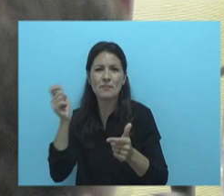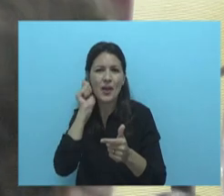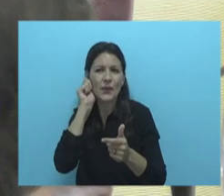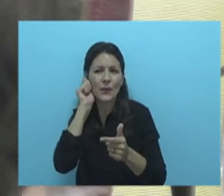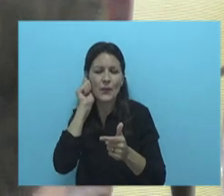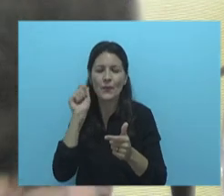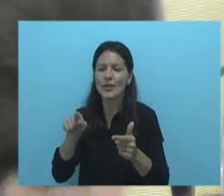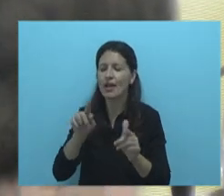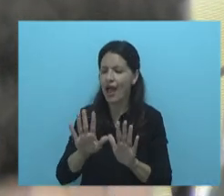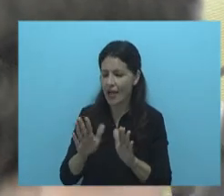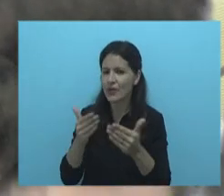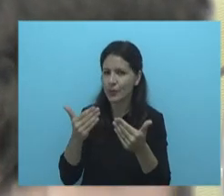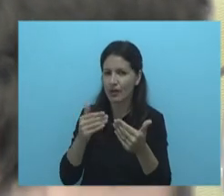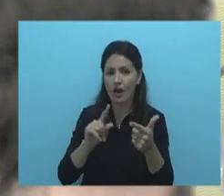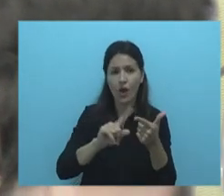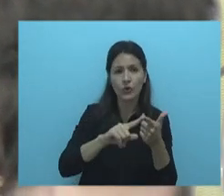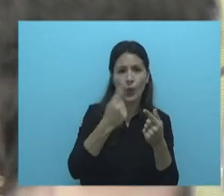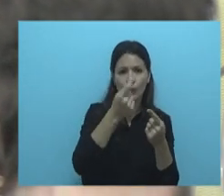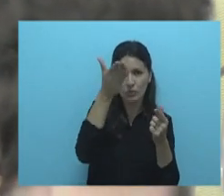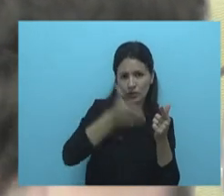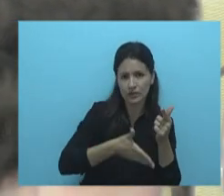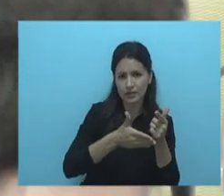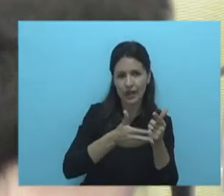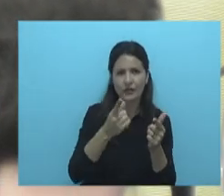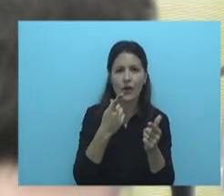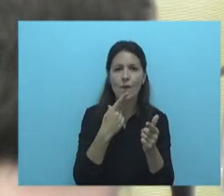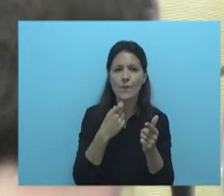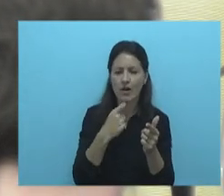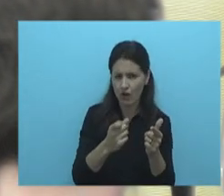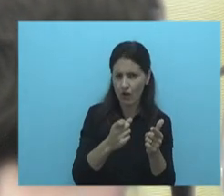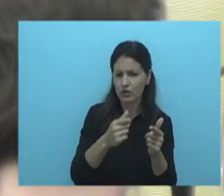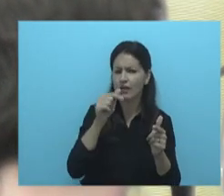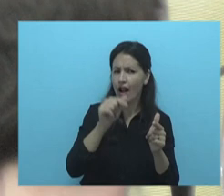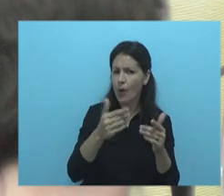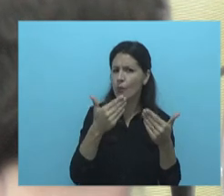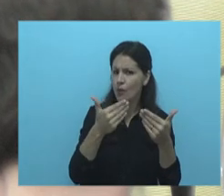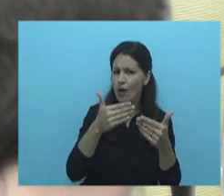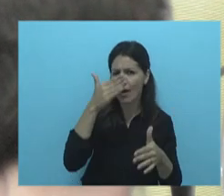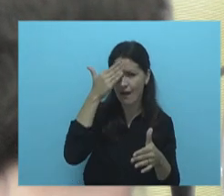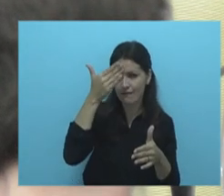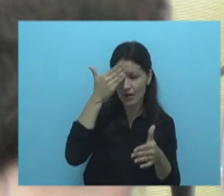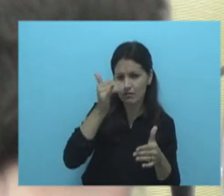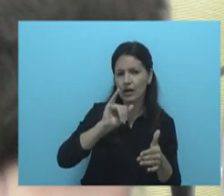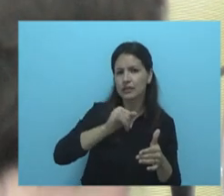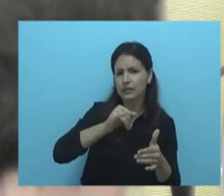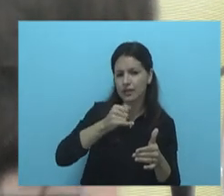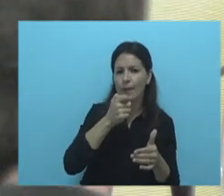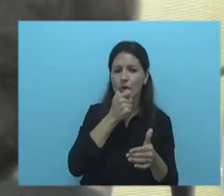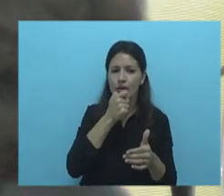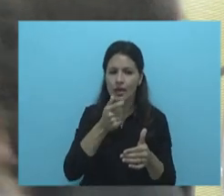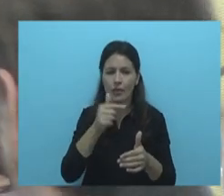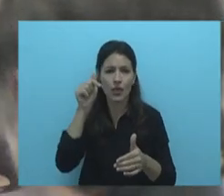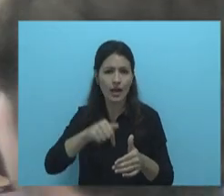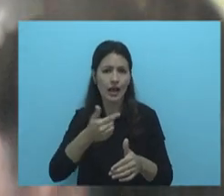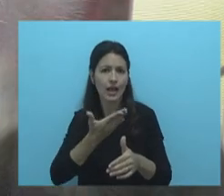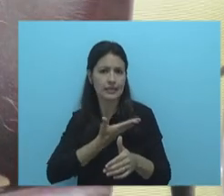los varones también pueden padecer cáncer de mama. Y esa estadística son 3 casos por lo menos al año en el Hospital Iturraspe en la ciudad de